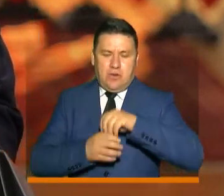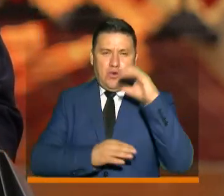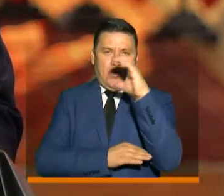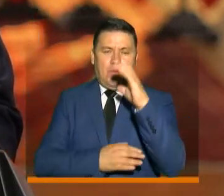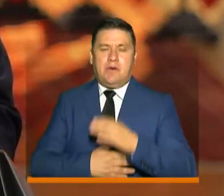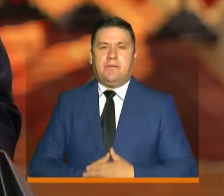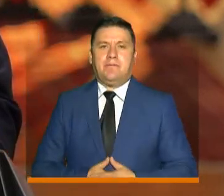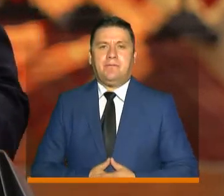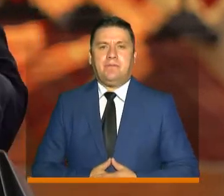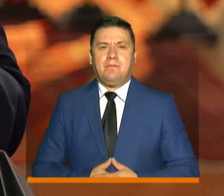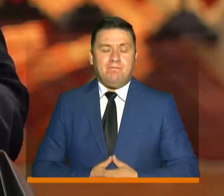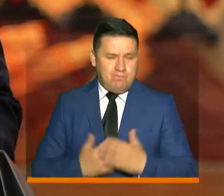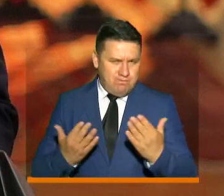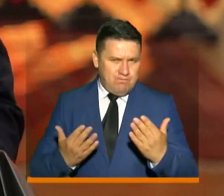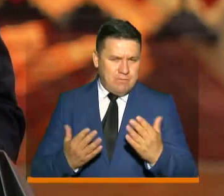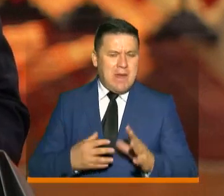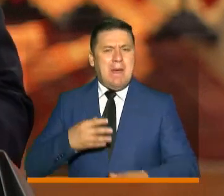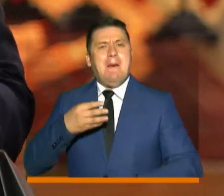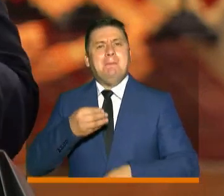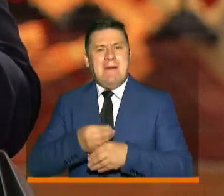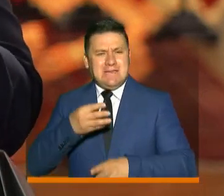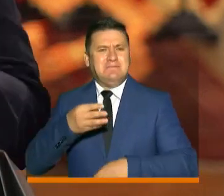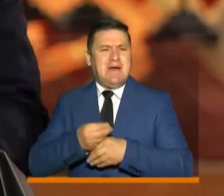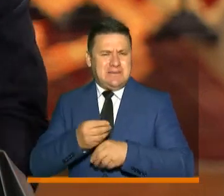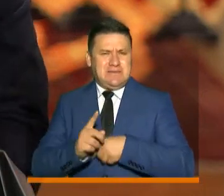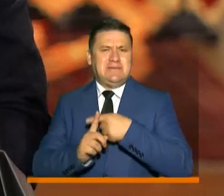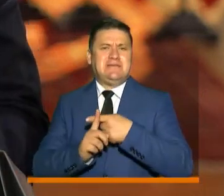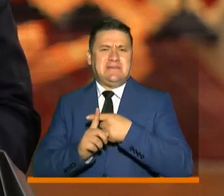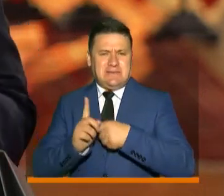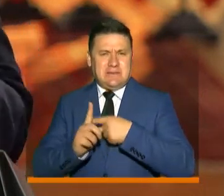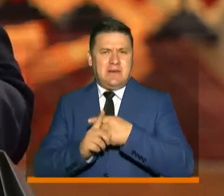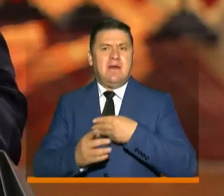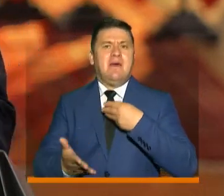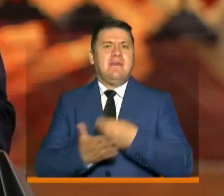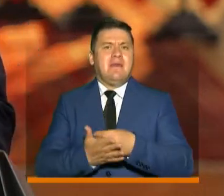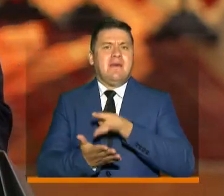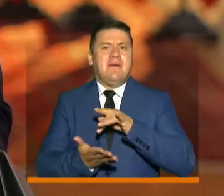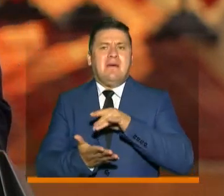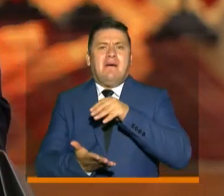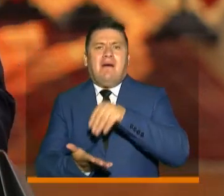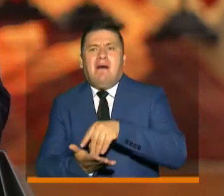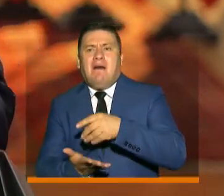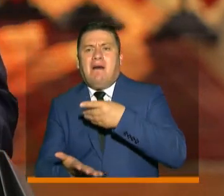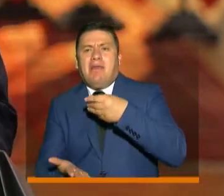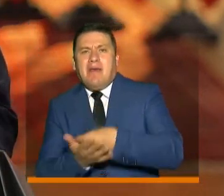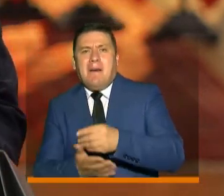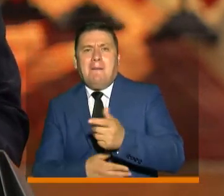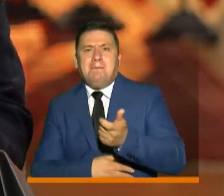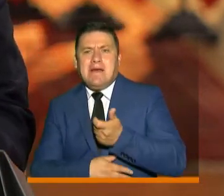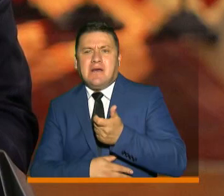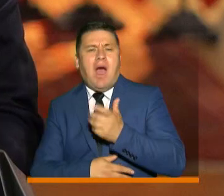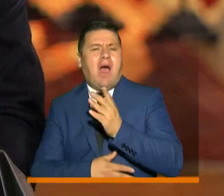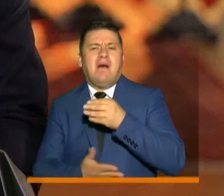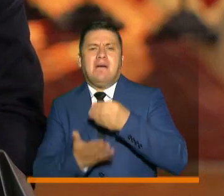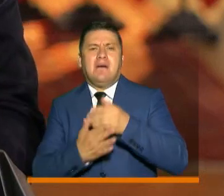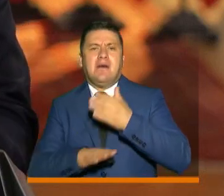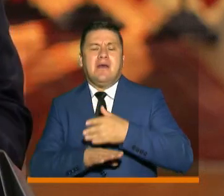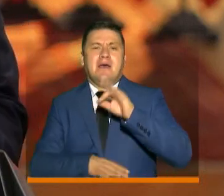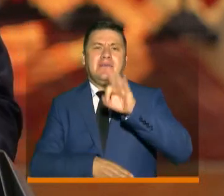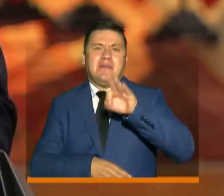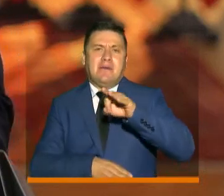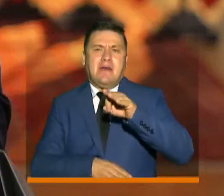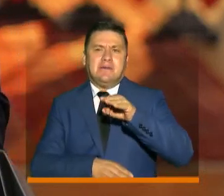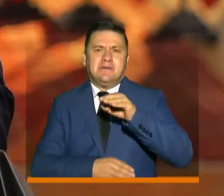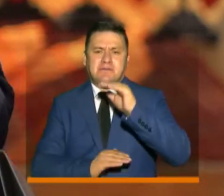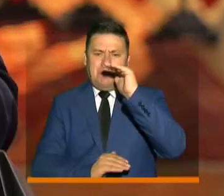colombia a esto se suma la liberación de pagos de prestaciones pensionales por tres meses